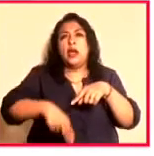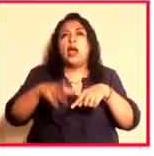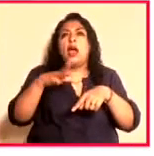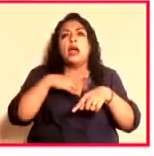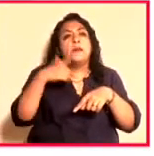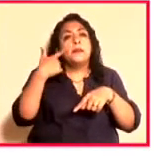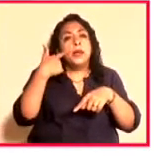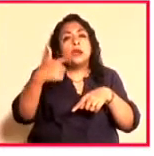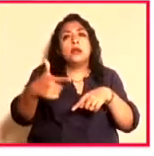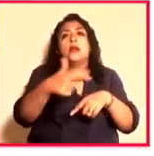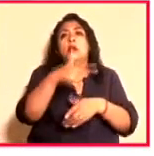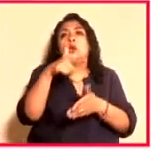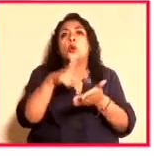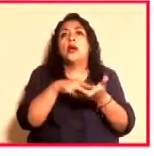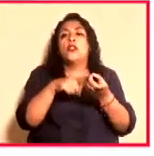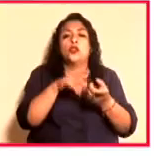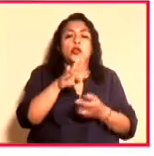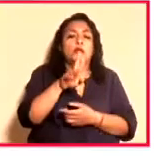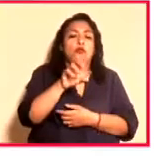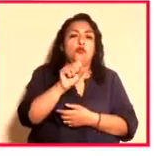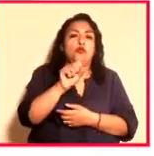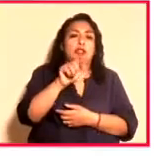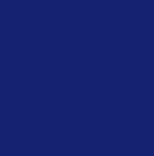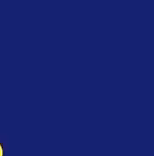recorrido por Bustamante, Nuevo León.